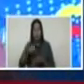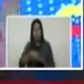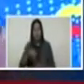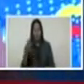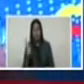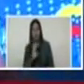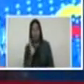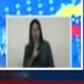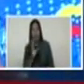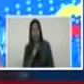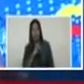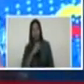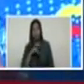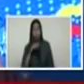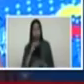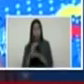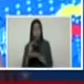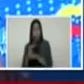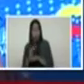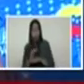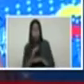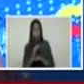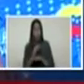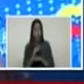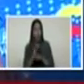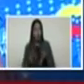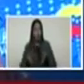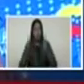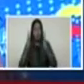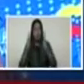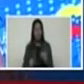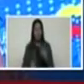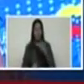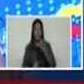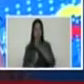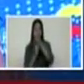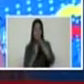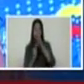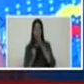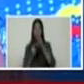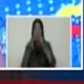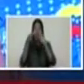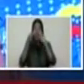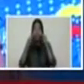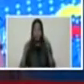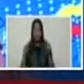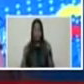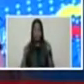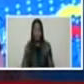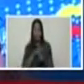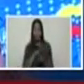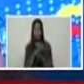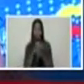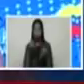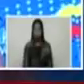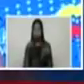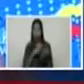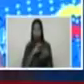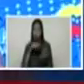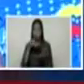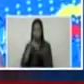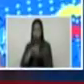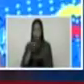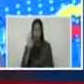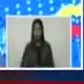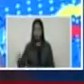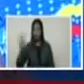ciudadano. El respeto al ciudadano parte por darle todas las herramientas de igualdad económica necesarias